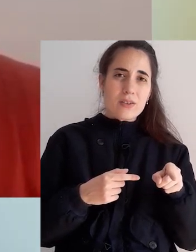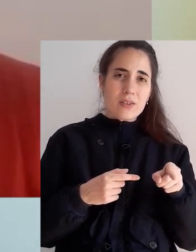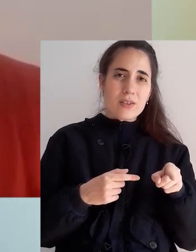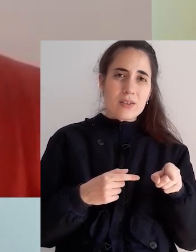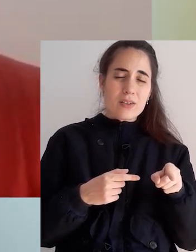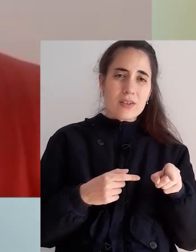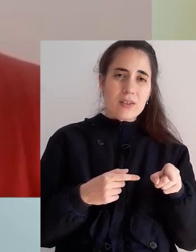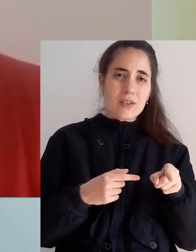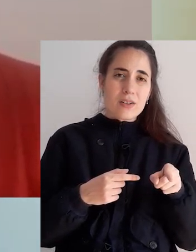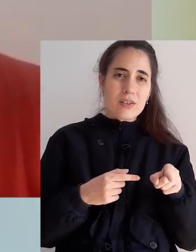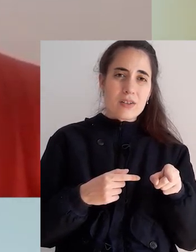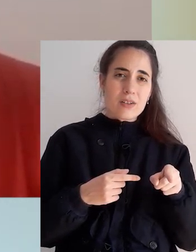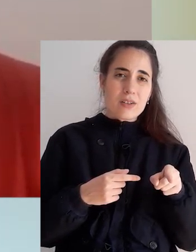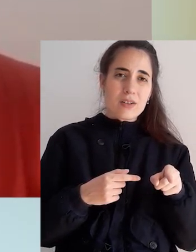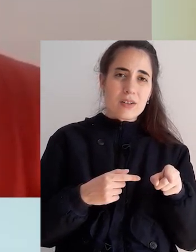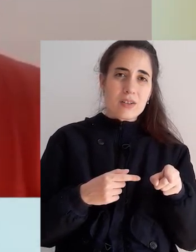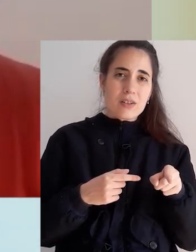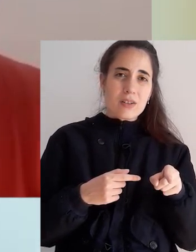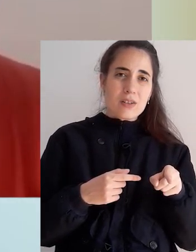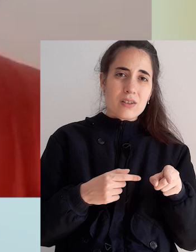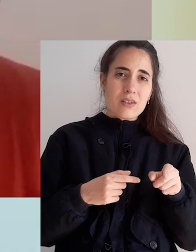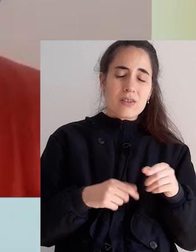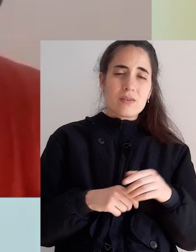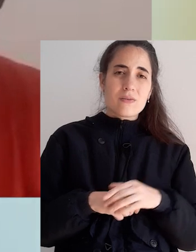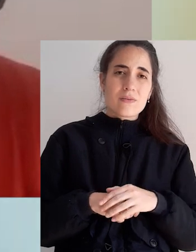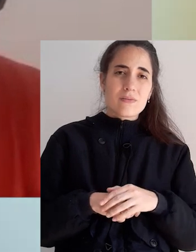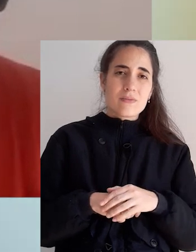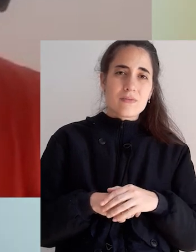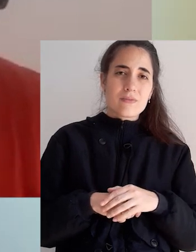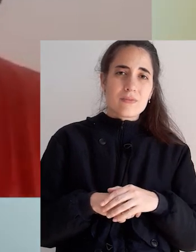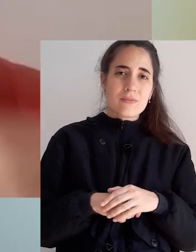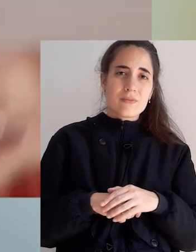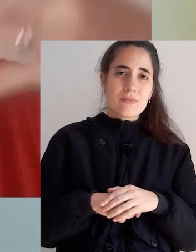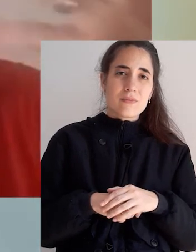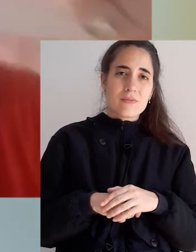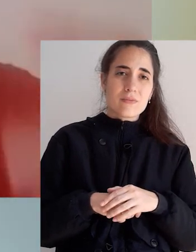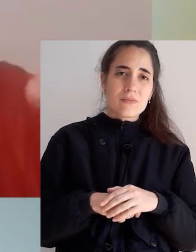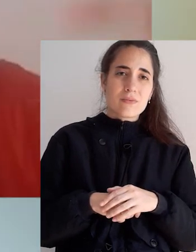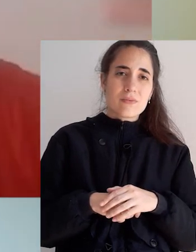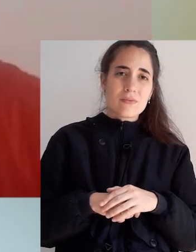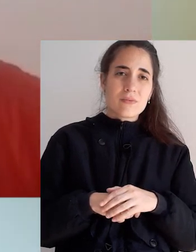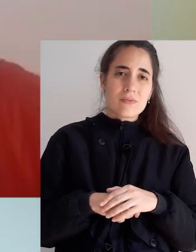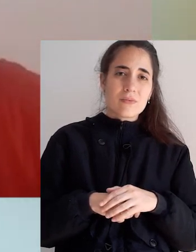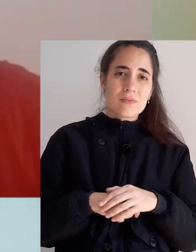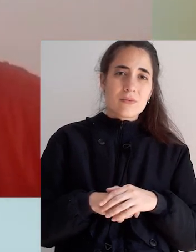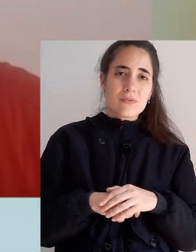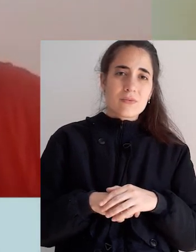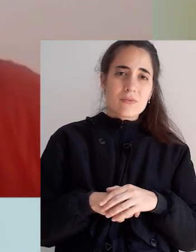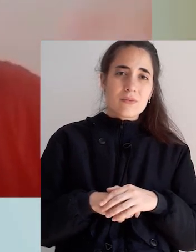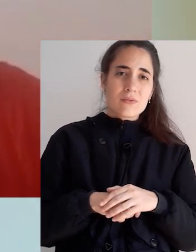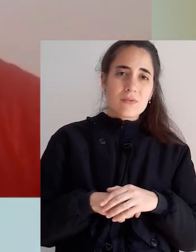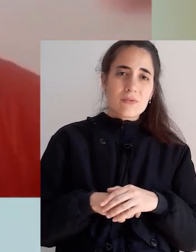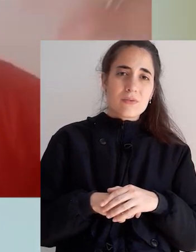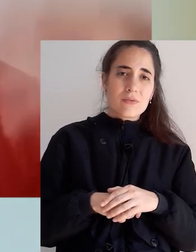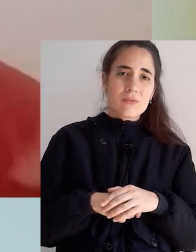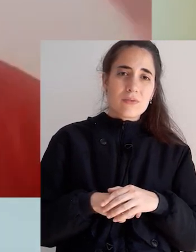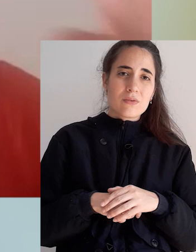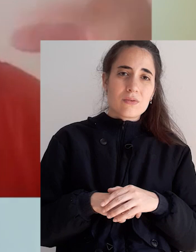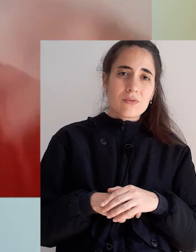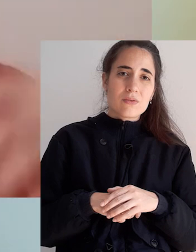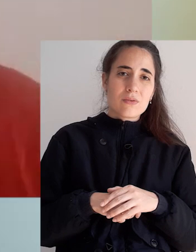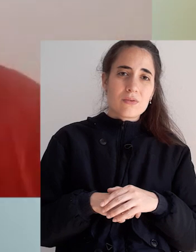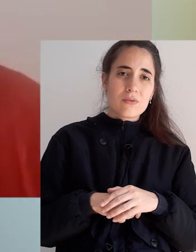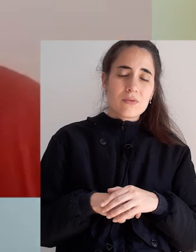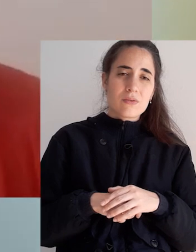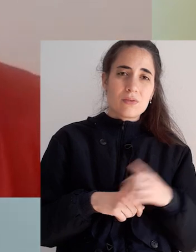Si bien hay una disposición del Ministerio de Economía que establece una serie de quitas a aquellos